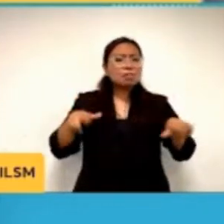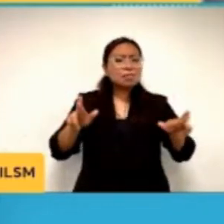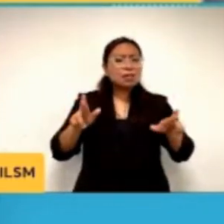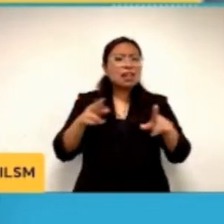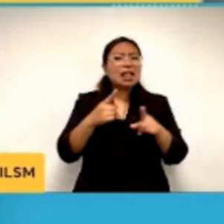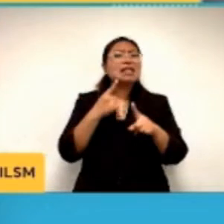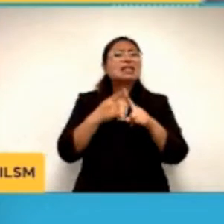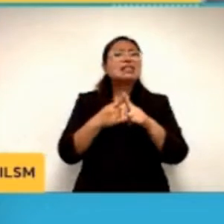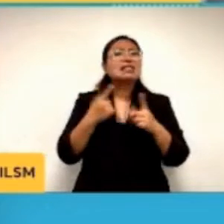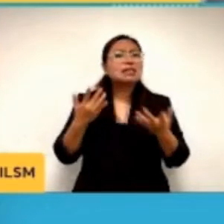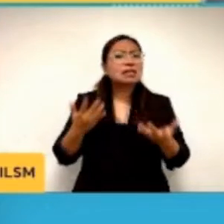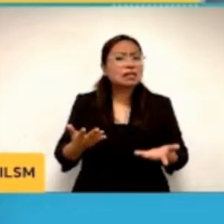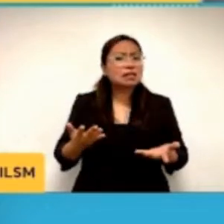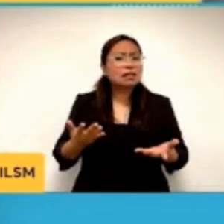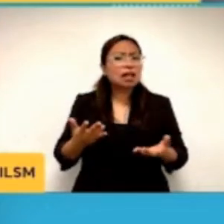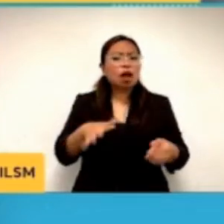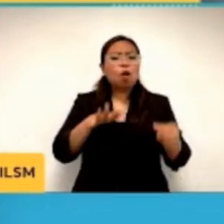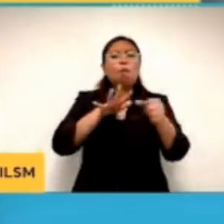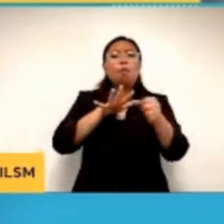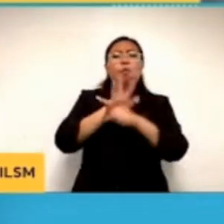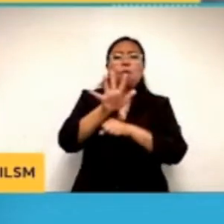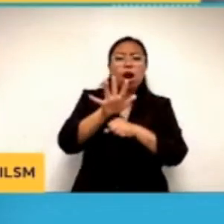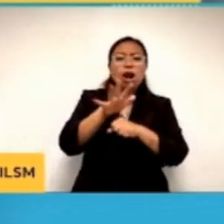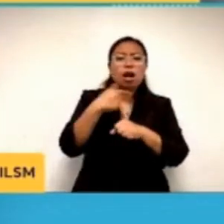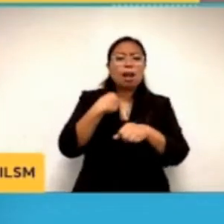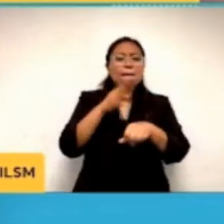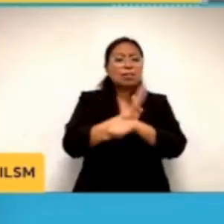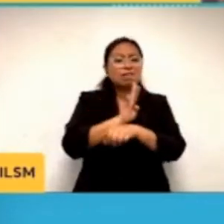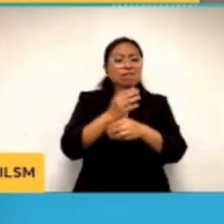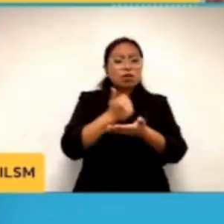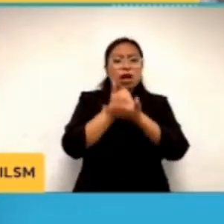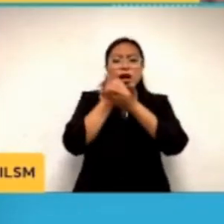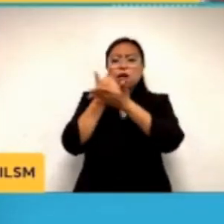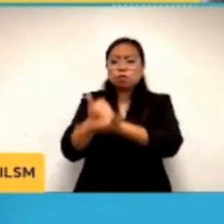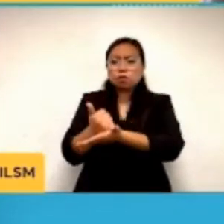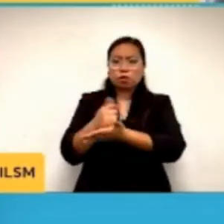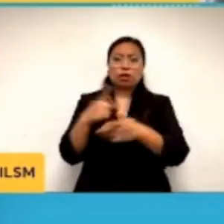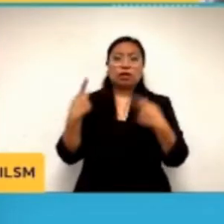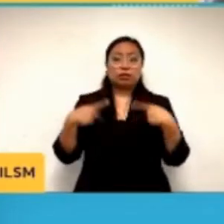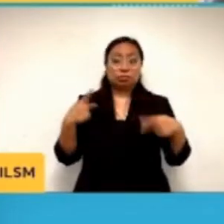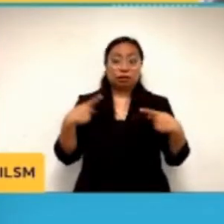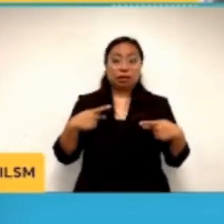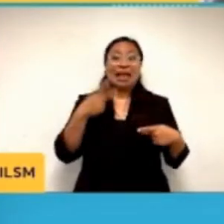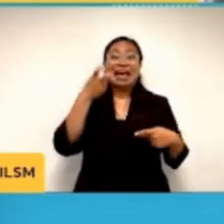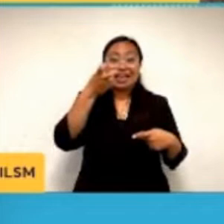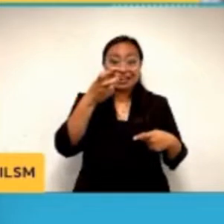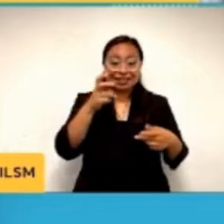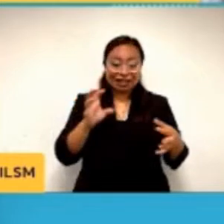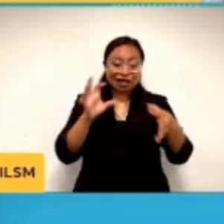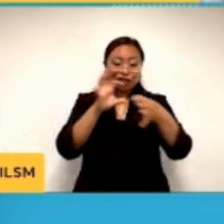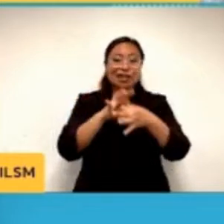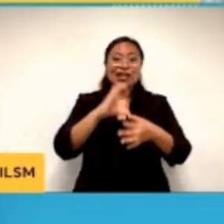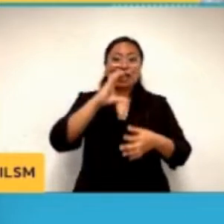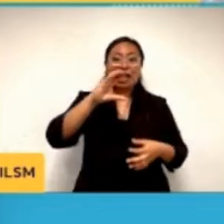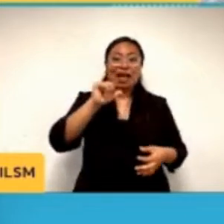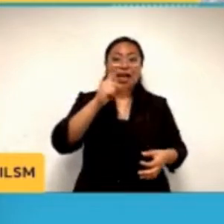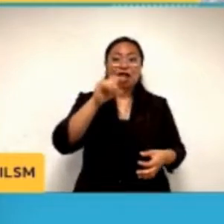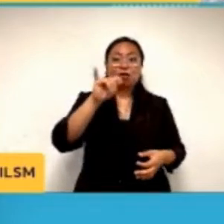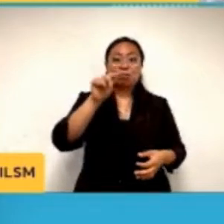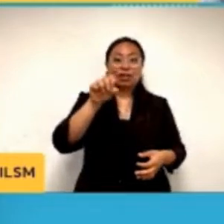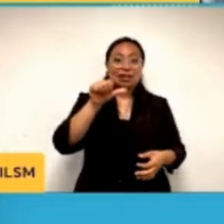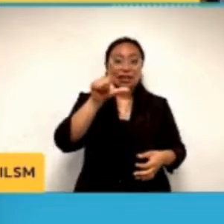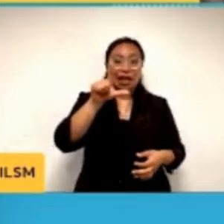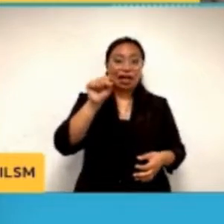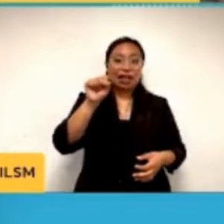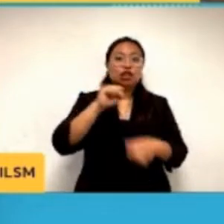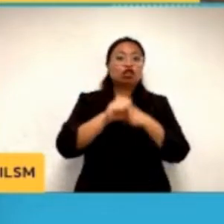impacto generas. Y todo eso tiene que ver con capital social. Te quiero platicar algo. Dentro de mis grandes